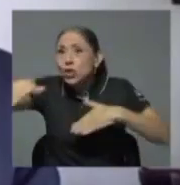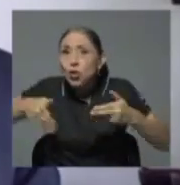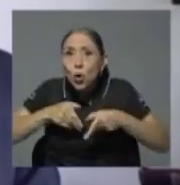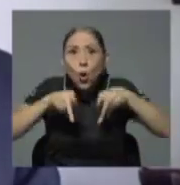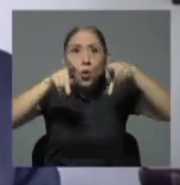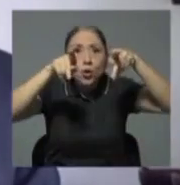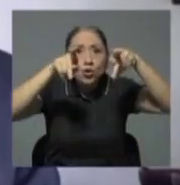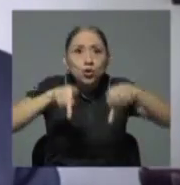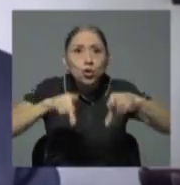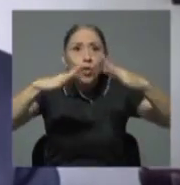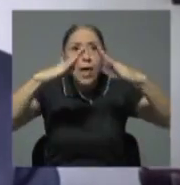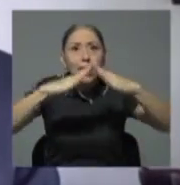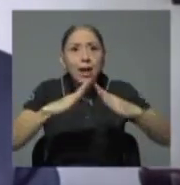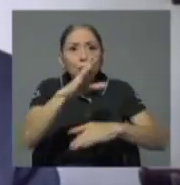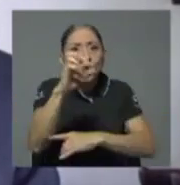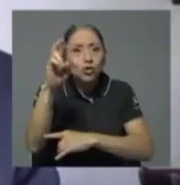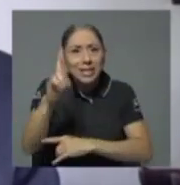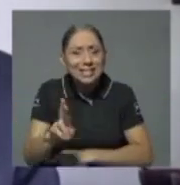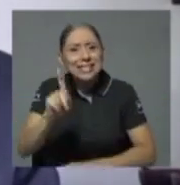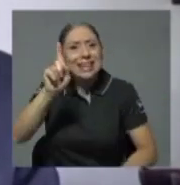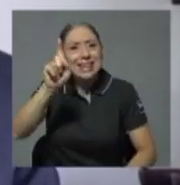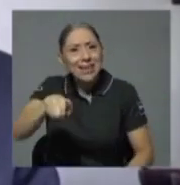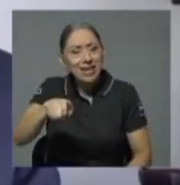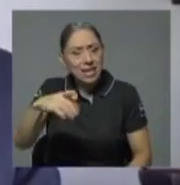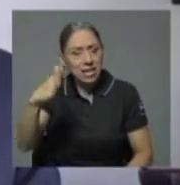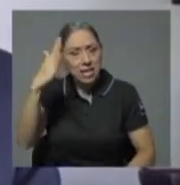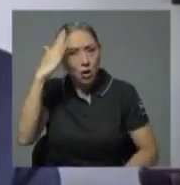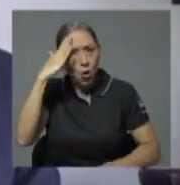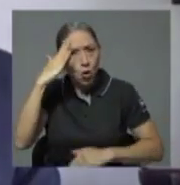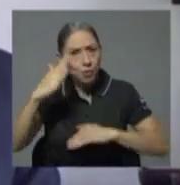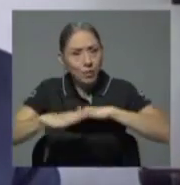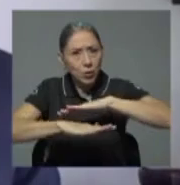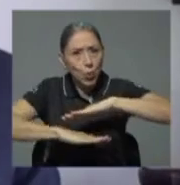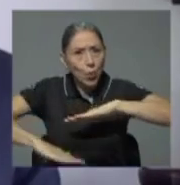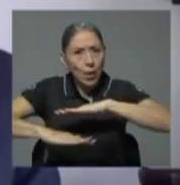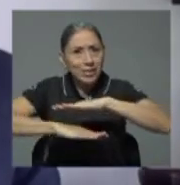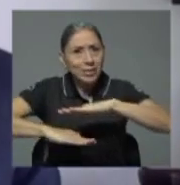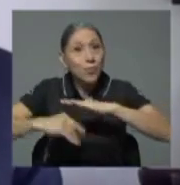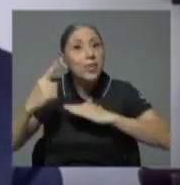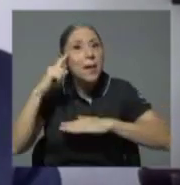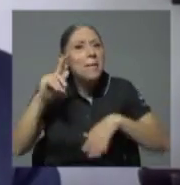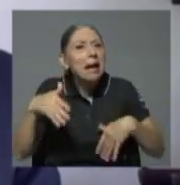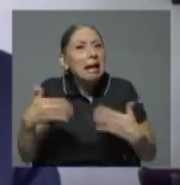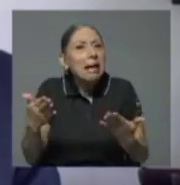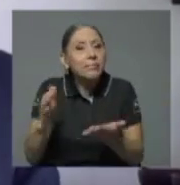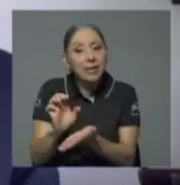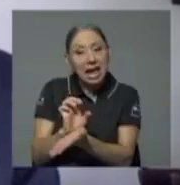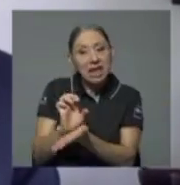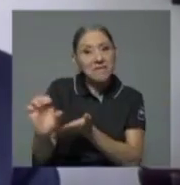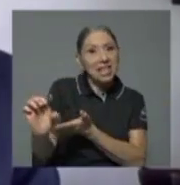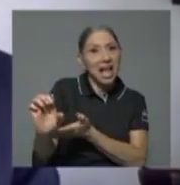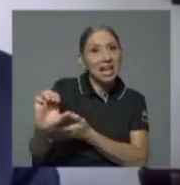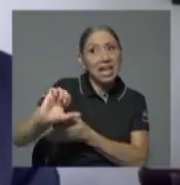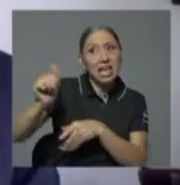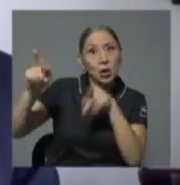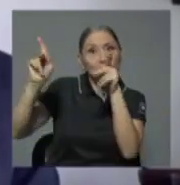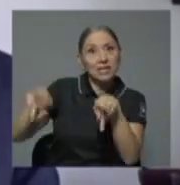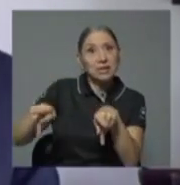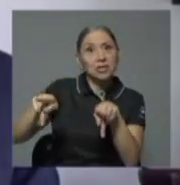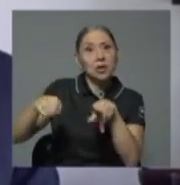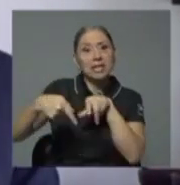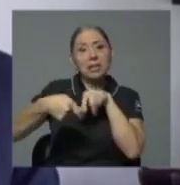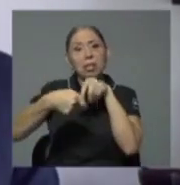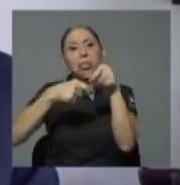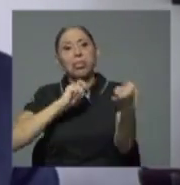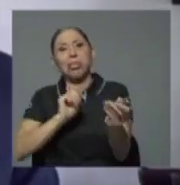costarricense debería tener un conocimiento básico para evitar que otros se abusen de ellos y